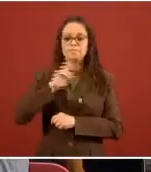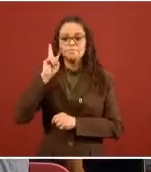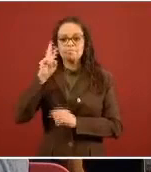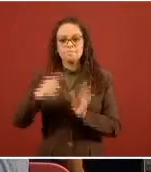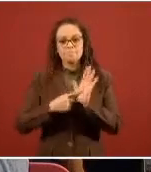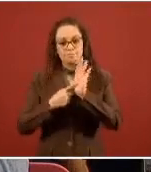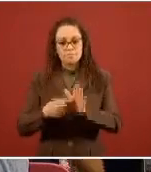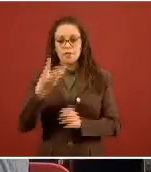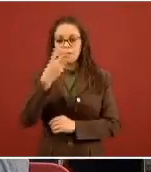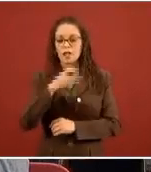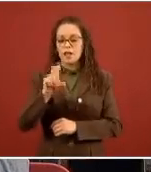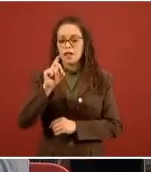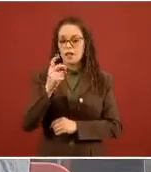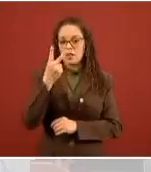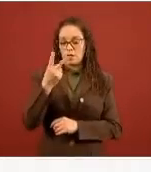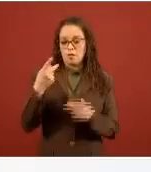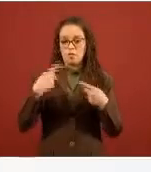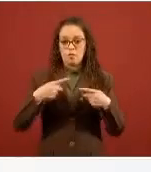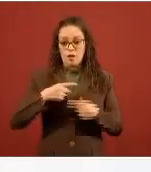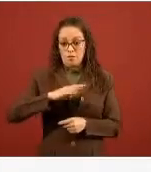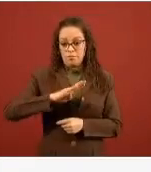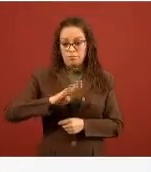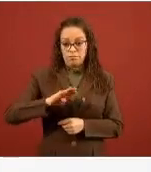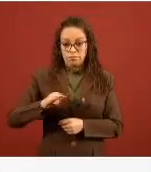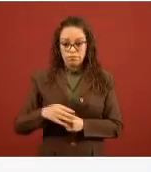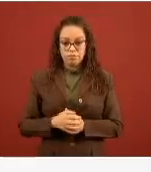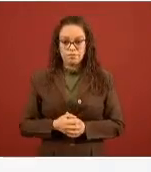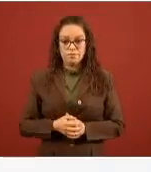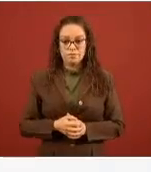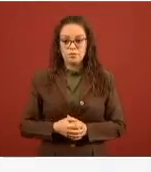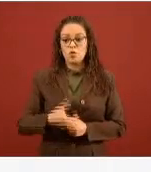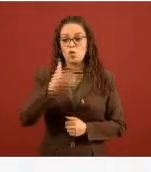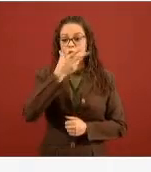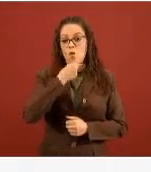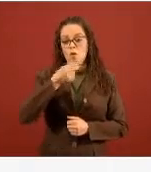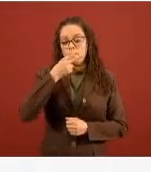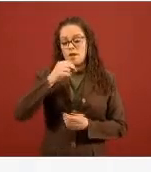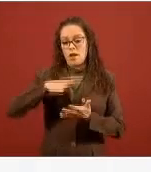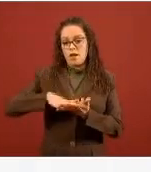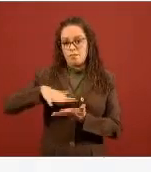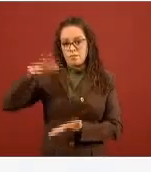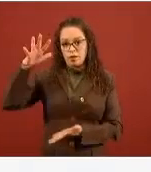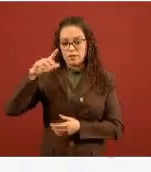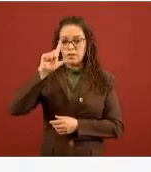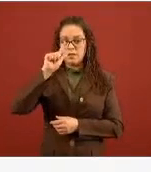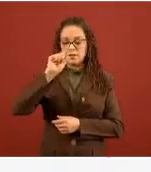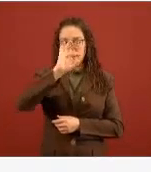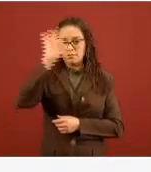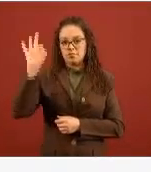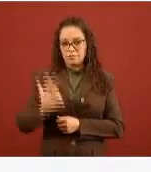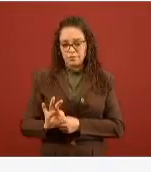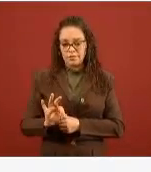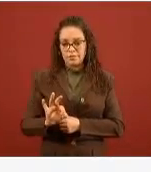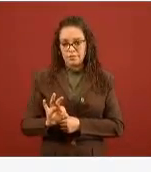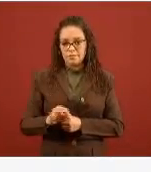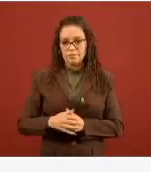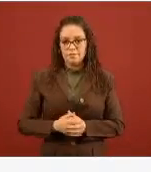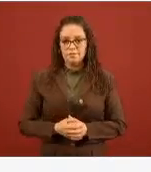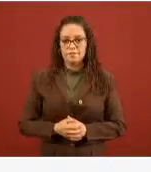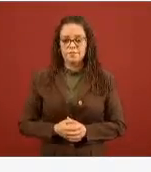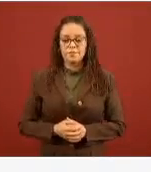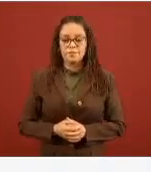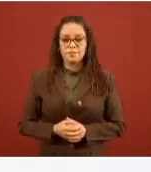estas 332 defunciones, la mayoría han sido hombres, representan el 70% de